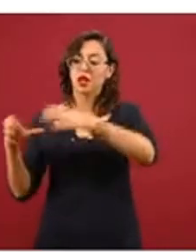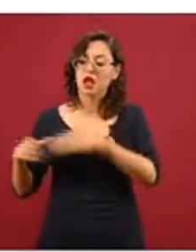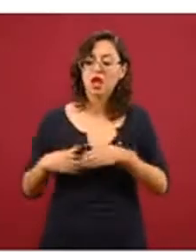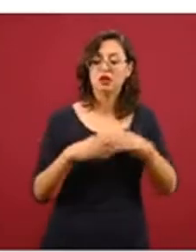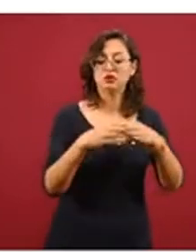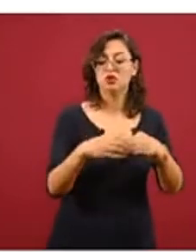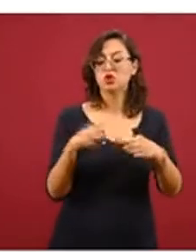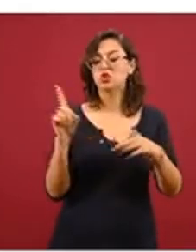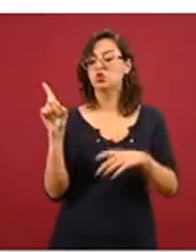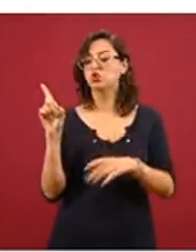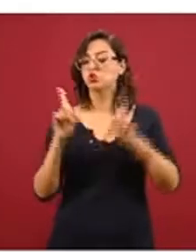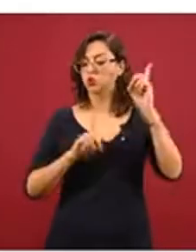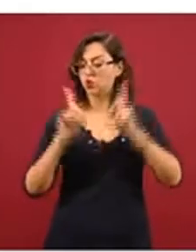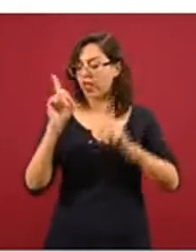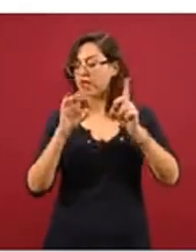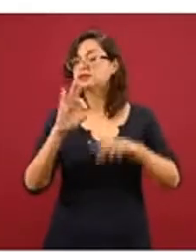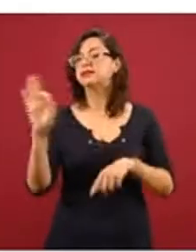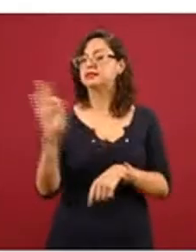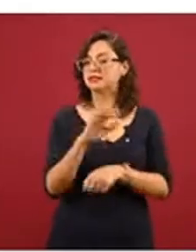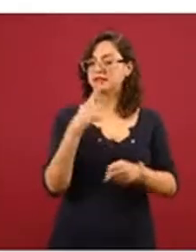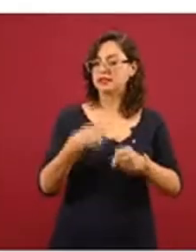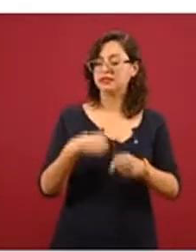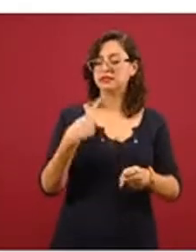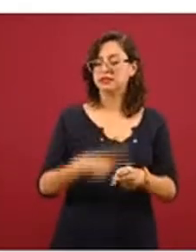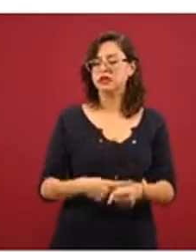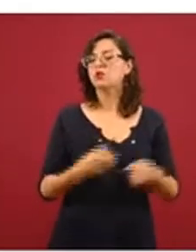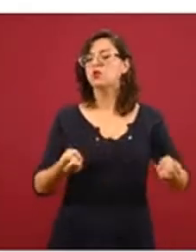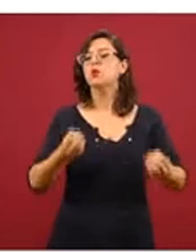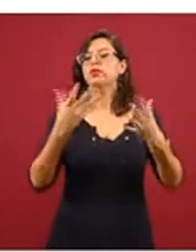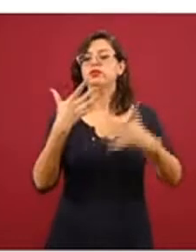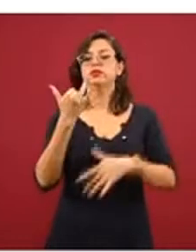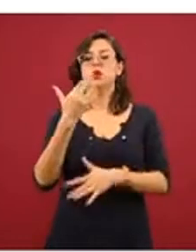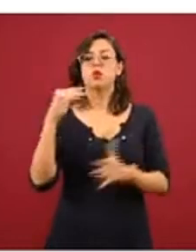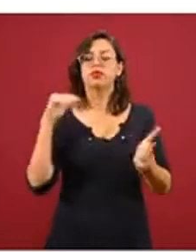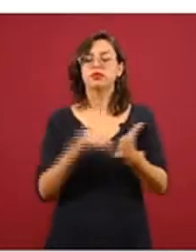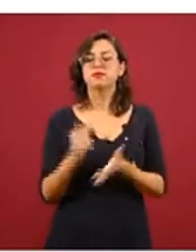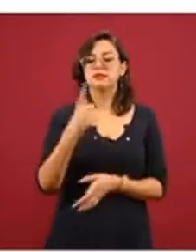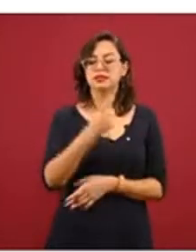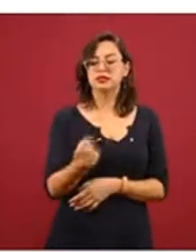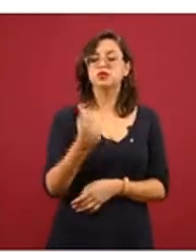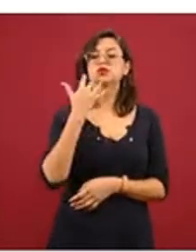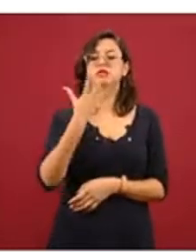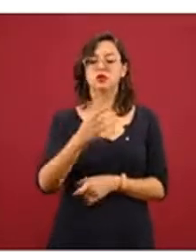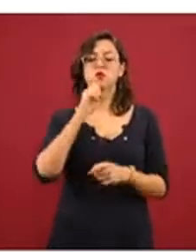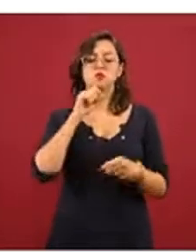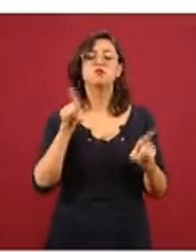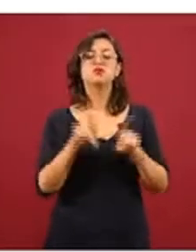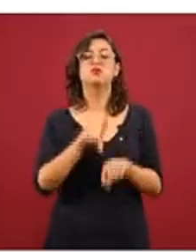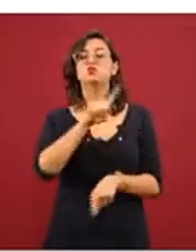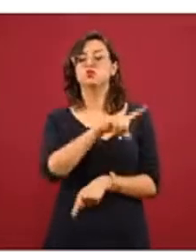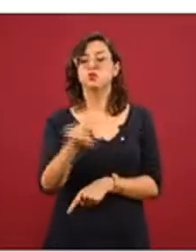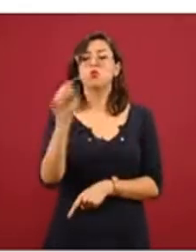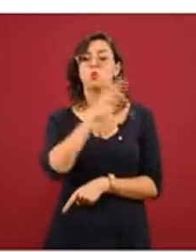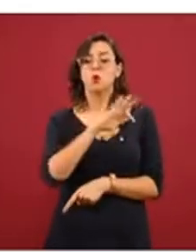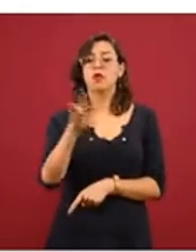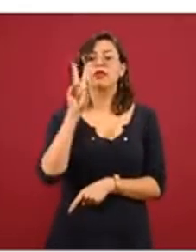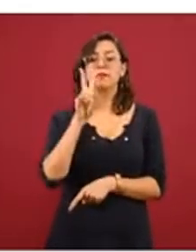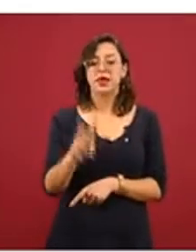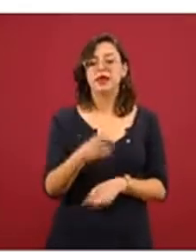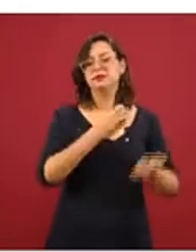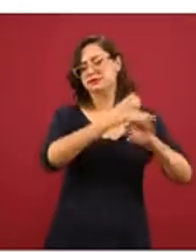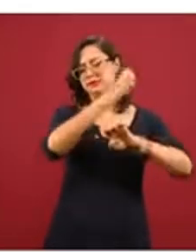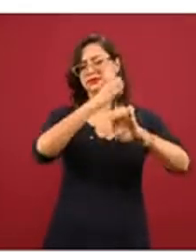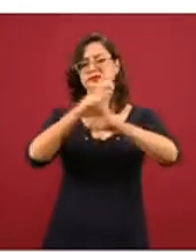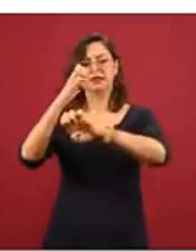que aún son sospechosos, que serían 50.105, e igualmente los pueden ver ustedes ahí distribuidos para cada uno